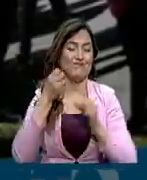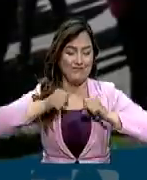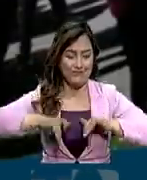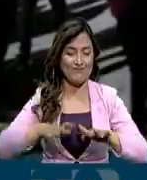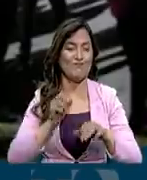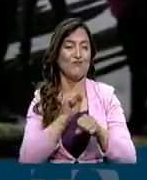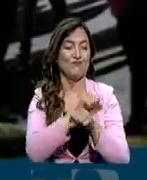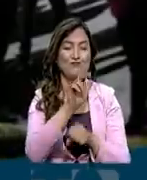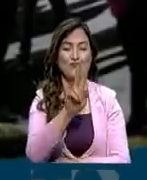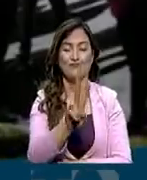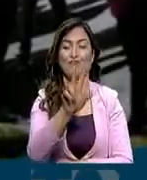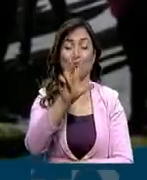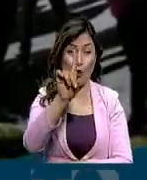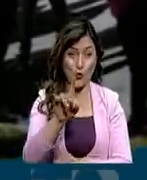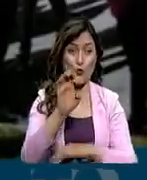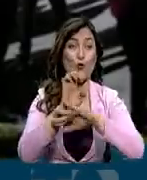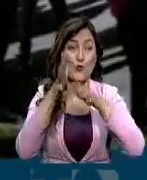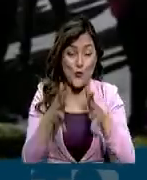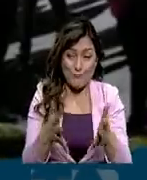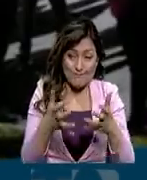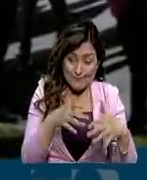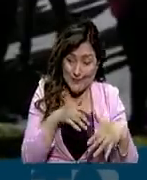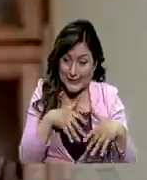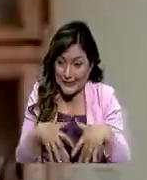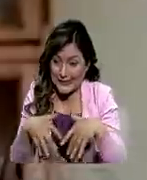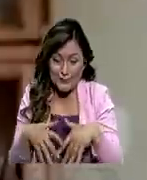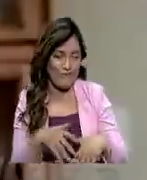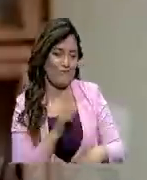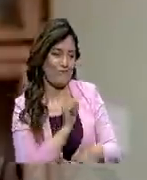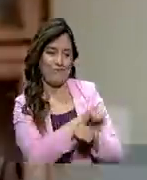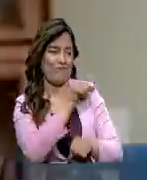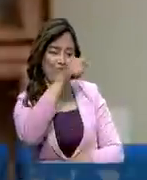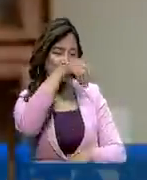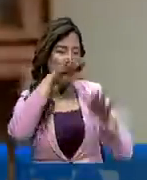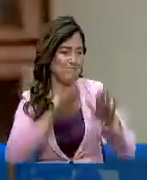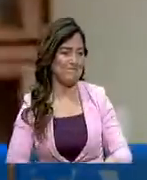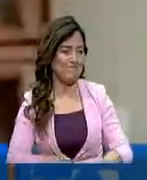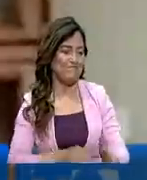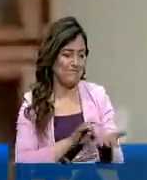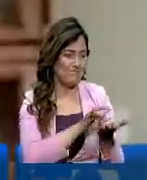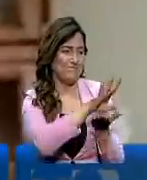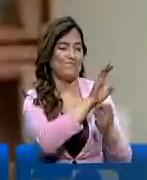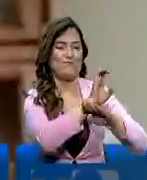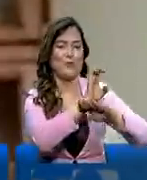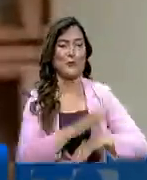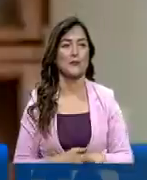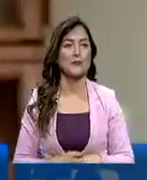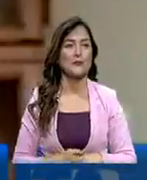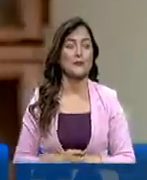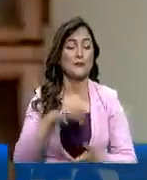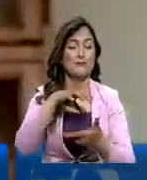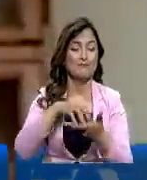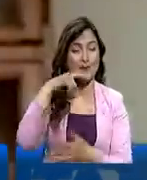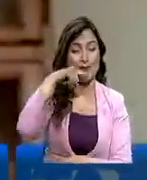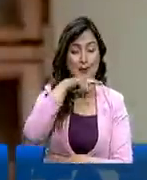rechazados 231 ecuatorianos que pasaron por esa terminal aérea. Iba a haber más. Yo estaba en la provincia de la Azuay y del Cañar y no había